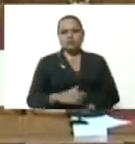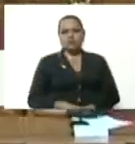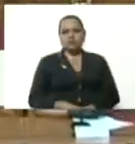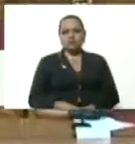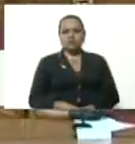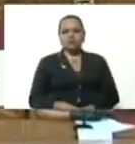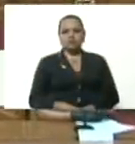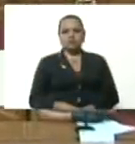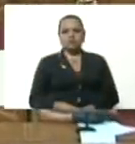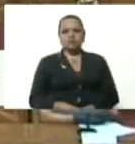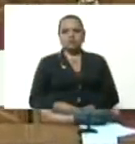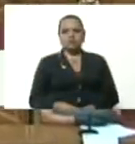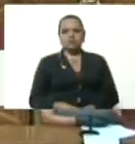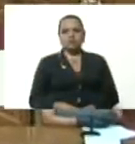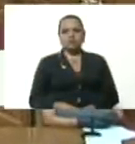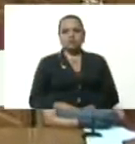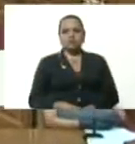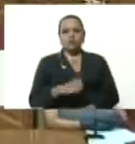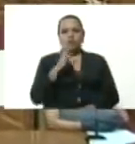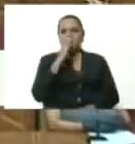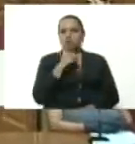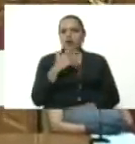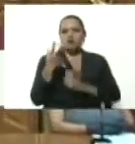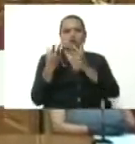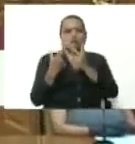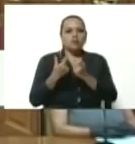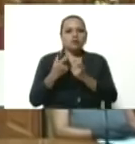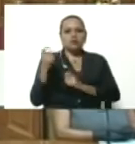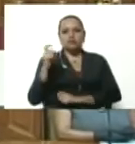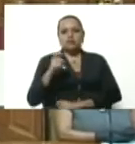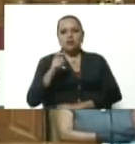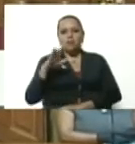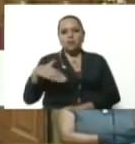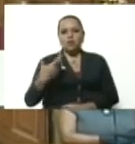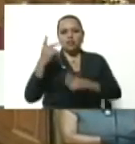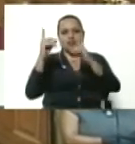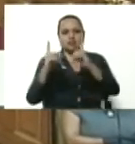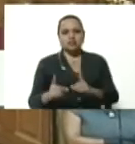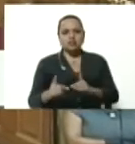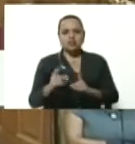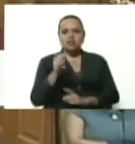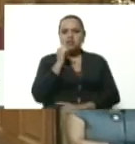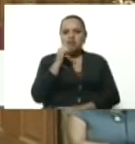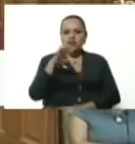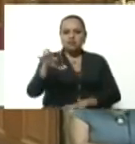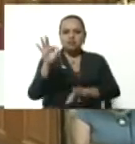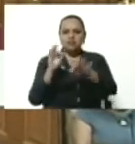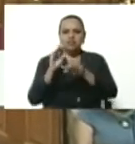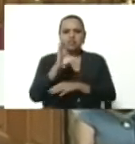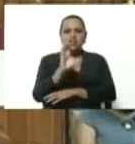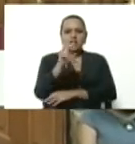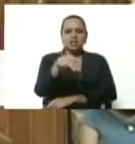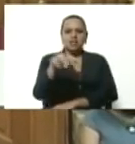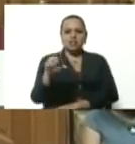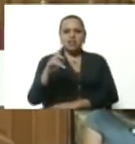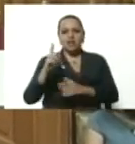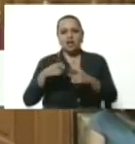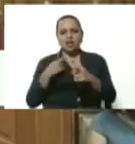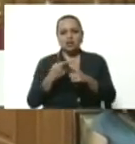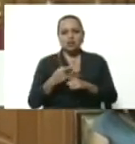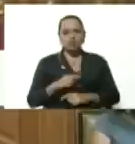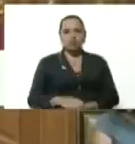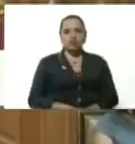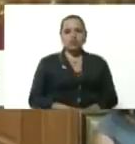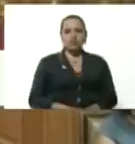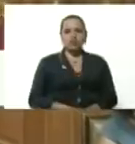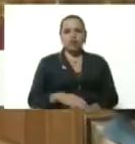acato, no tenían el quórum para la designación. Entonces, tiene que... Los